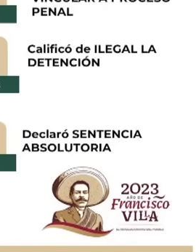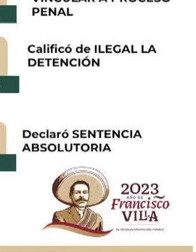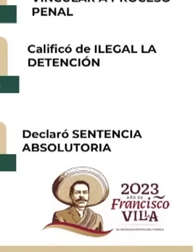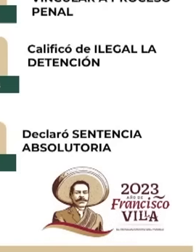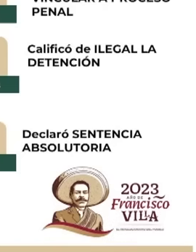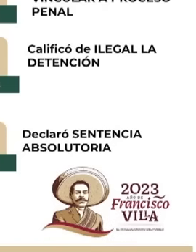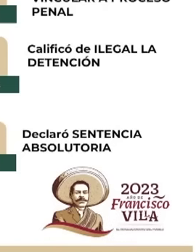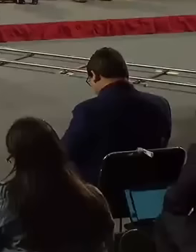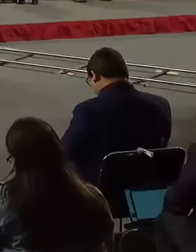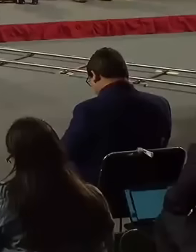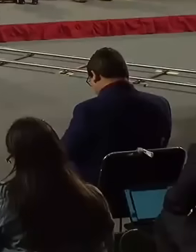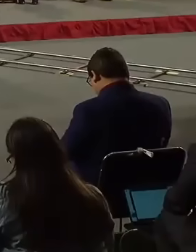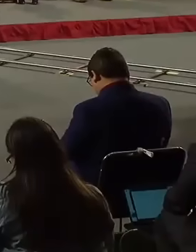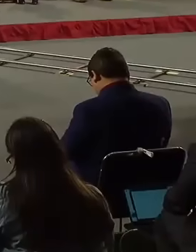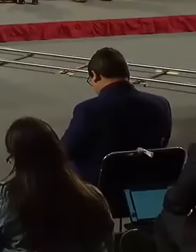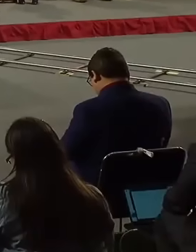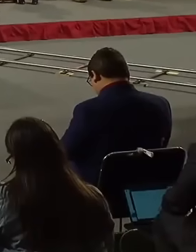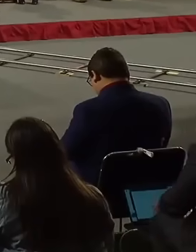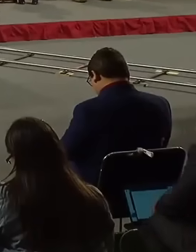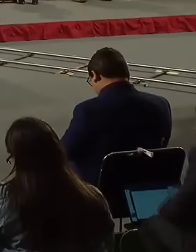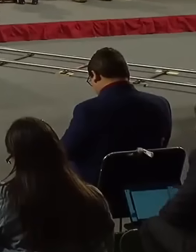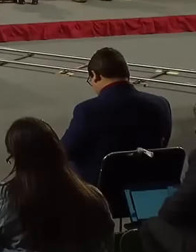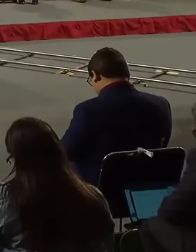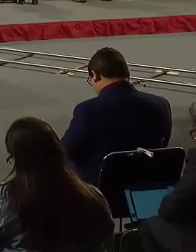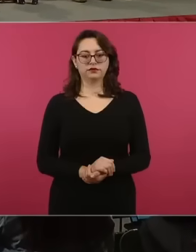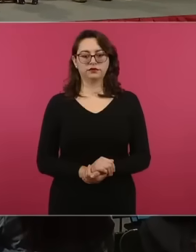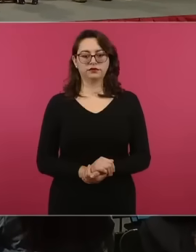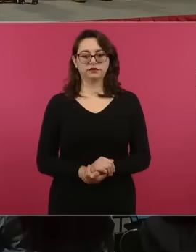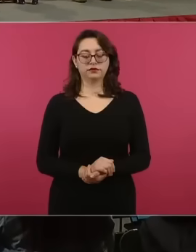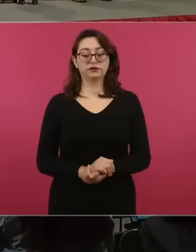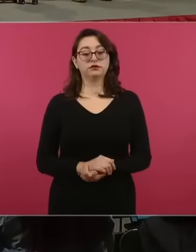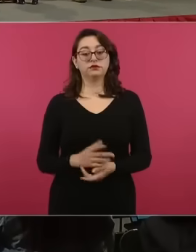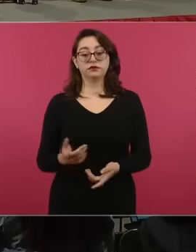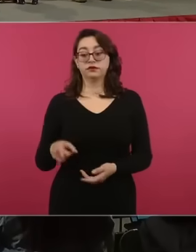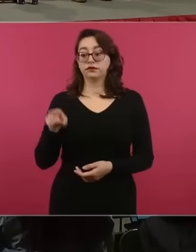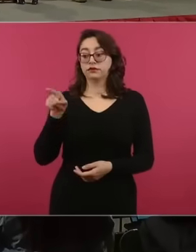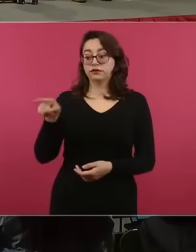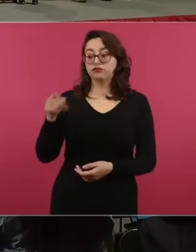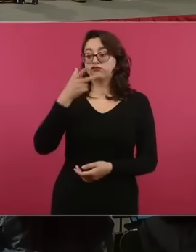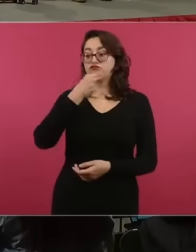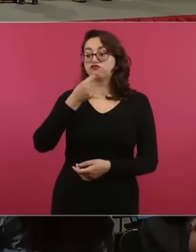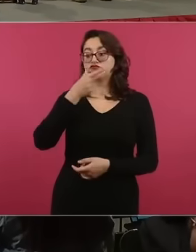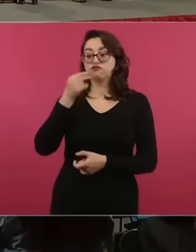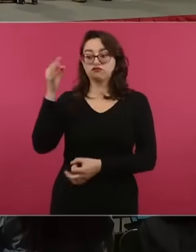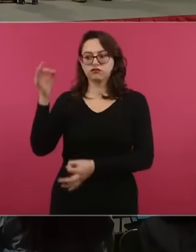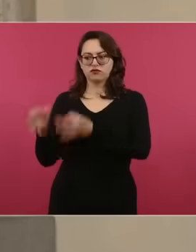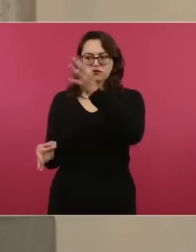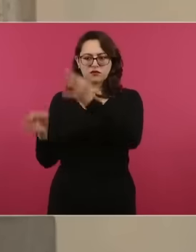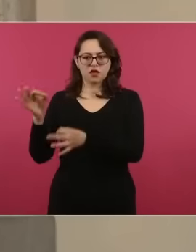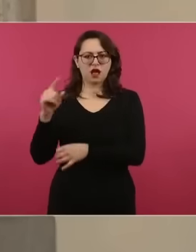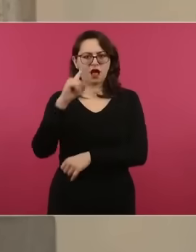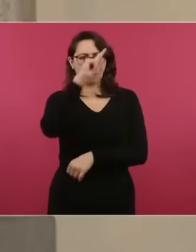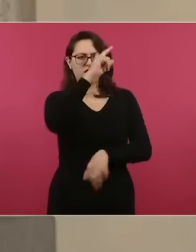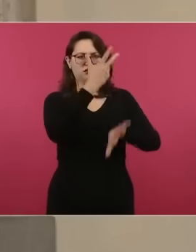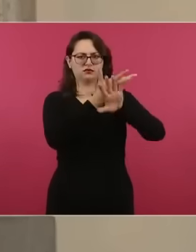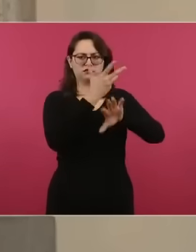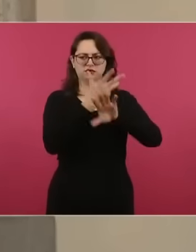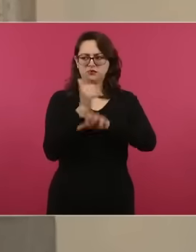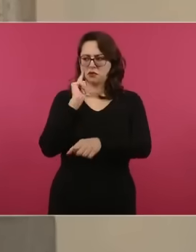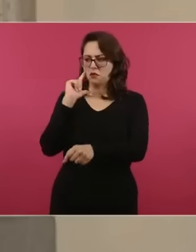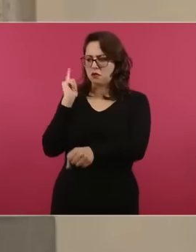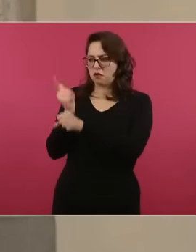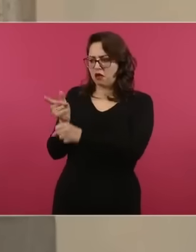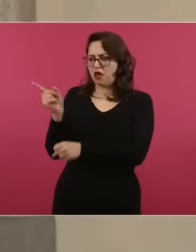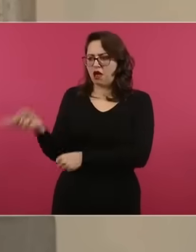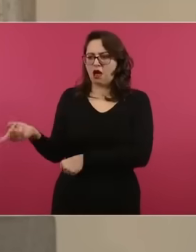fue señalado por el Departamento de tesoro de los Estados Unidos de tener vínculos con el cártel Jalisco Nueva Generación el 20 de febrero